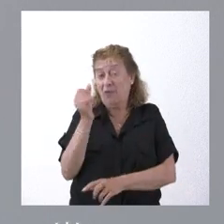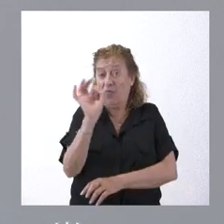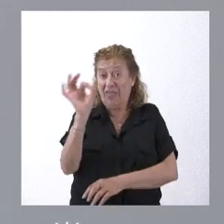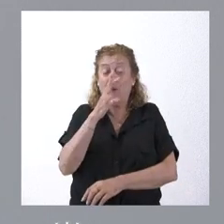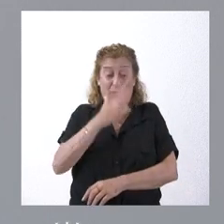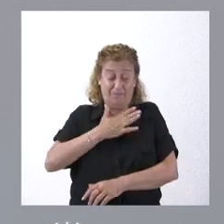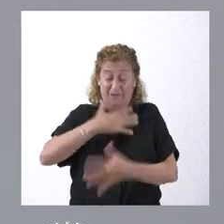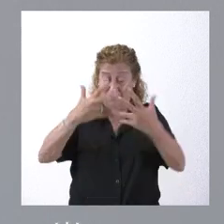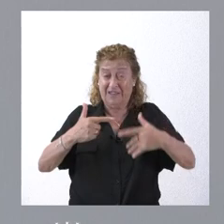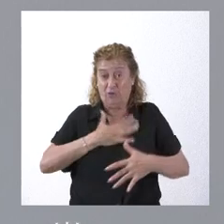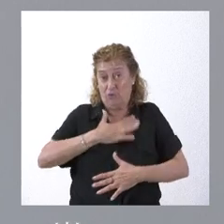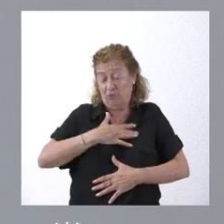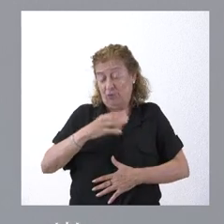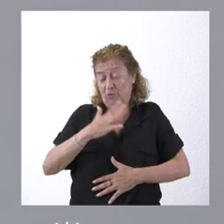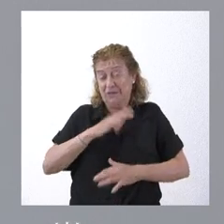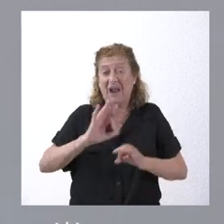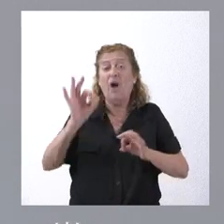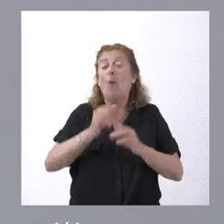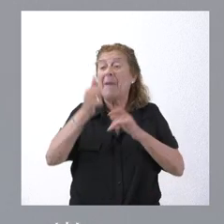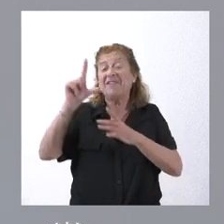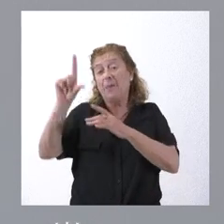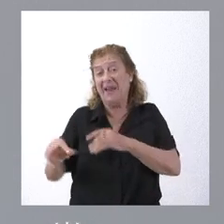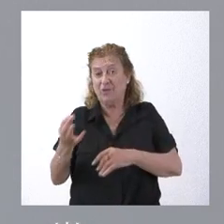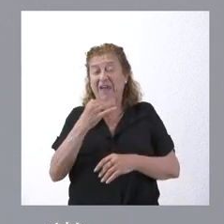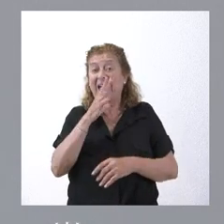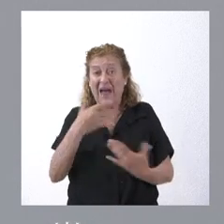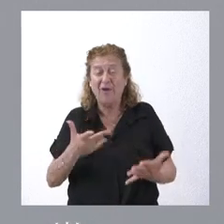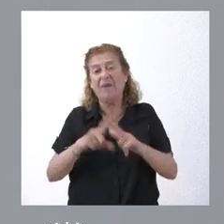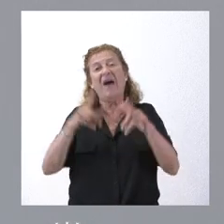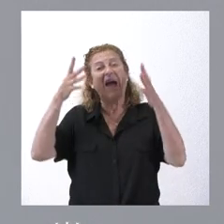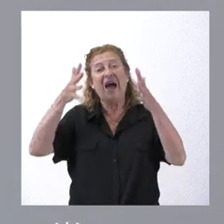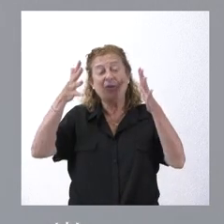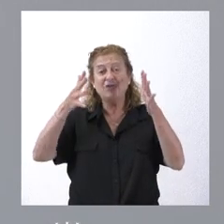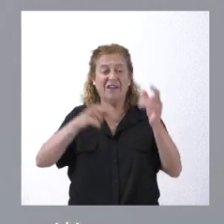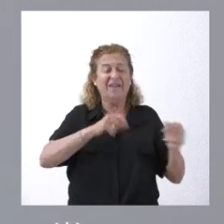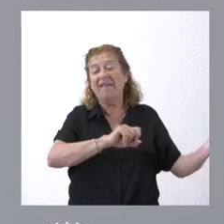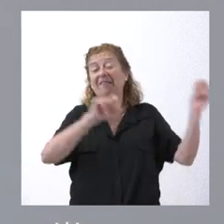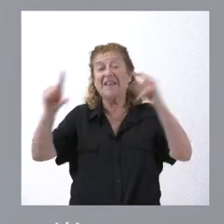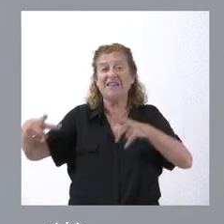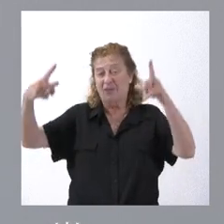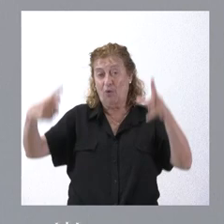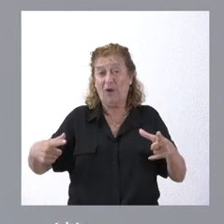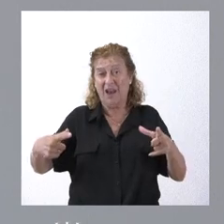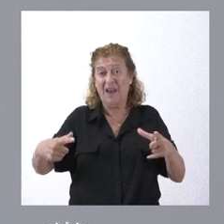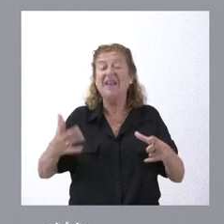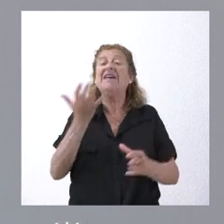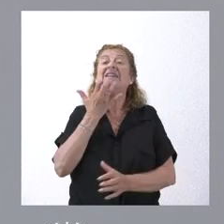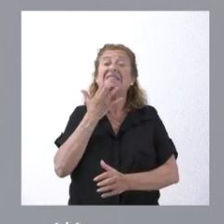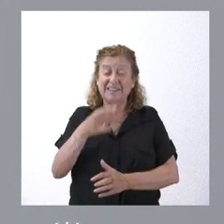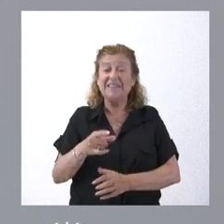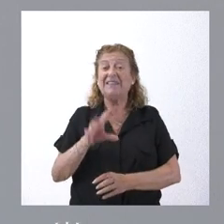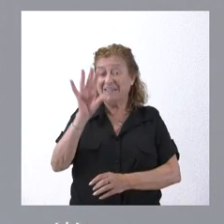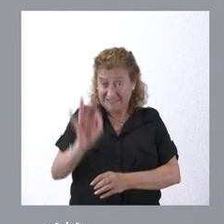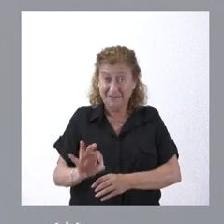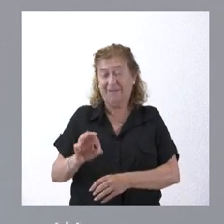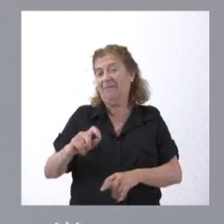propia administración autonómica, o a coste más reducido de la actual, que aconseje pues el traslado de las instalaciones. Si esto fuera así, como